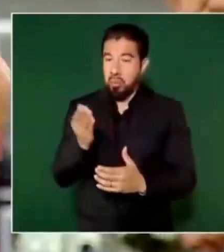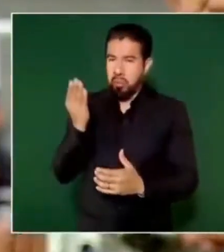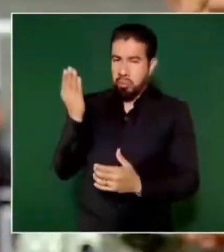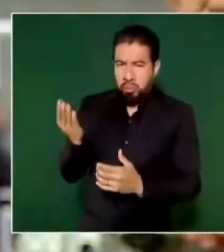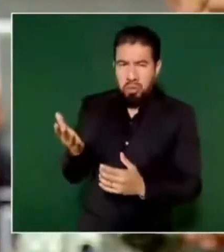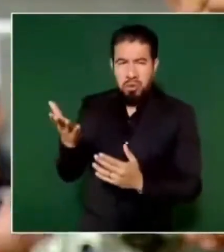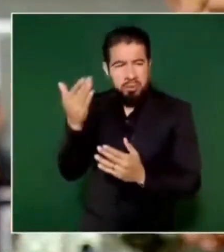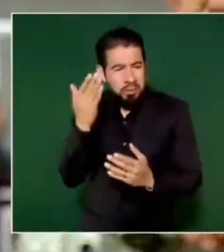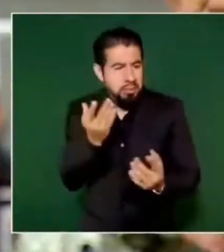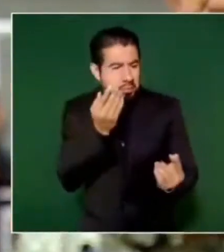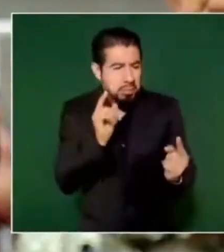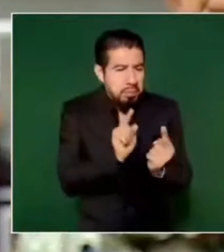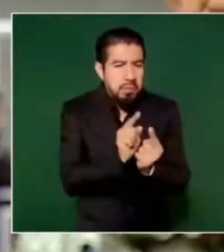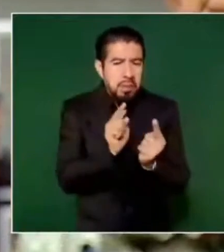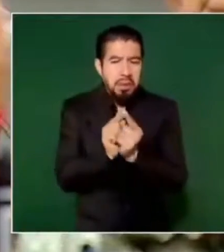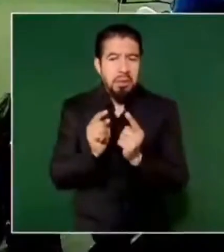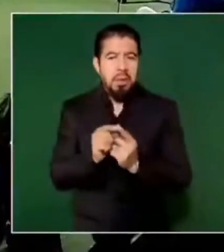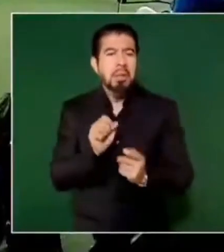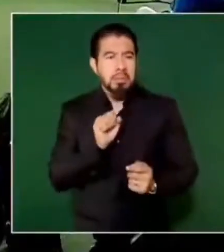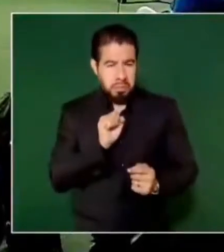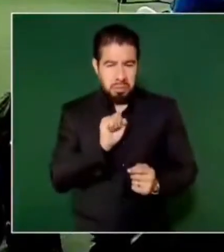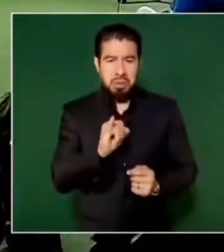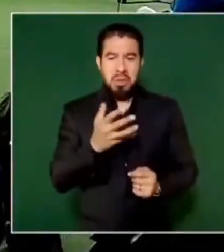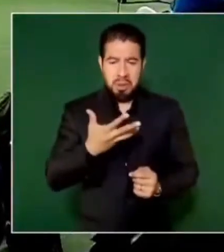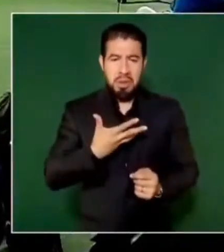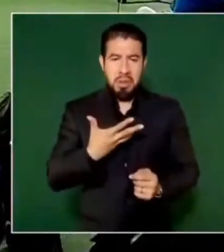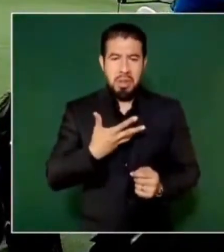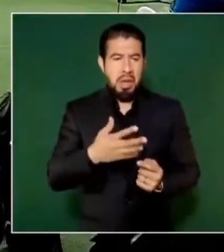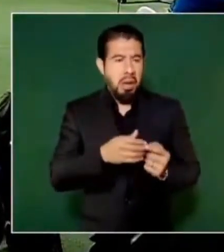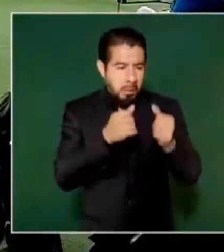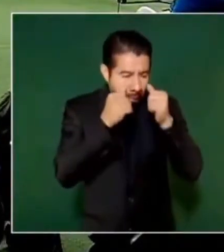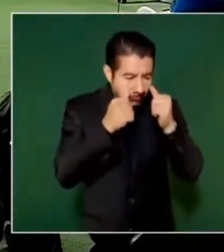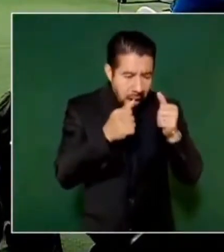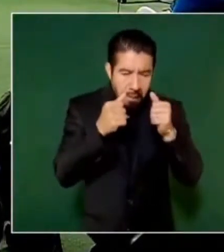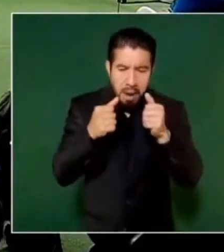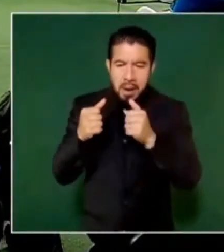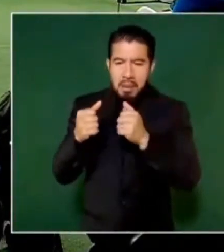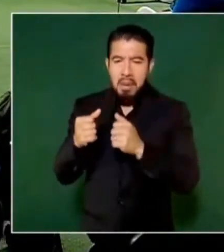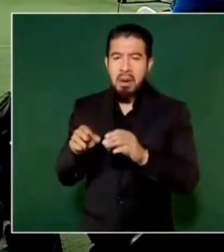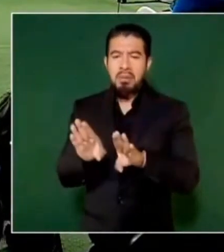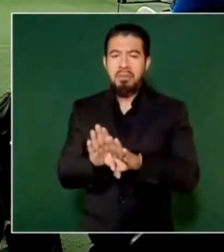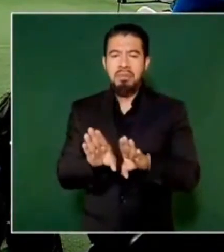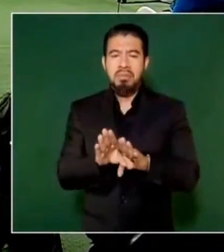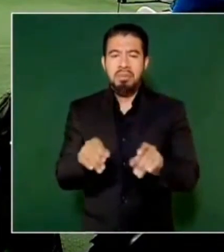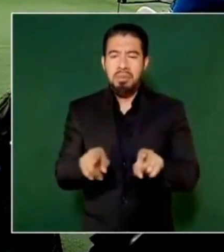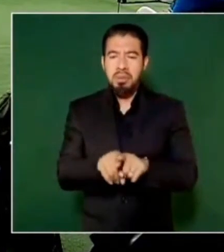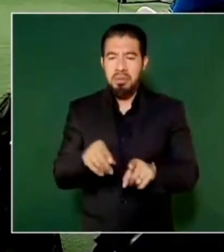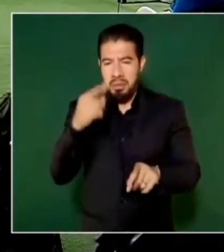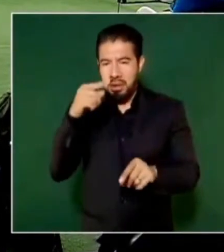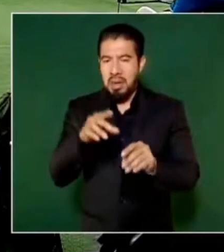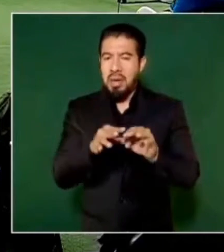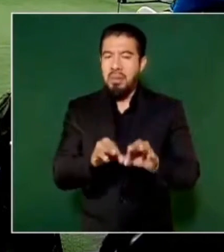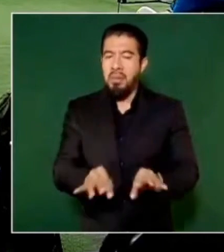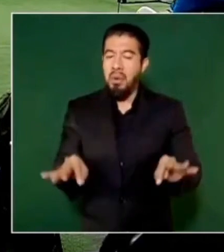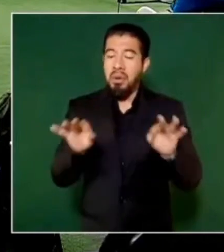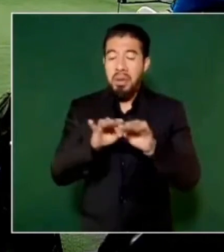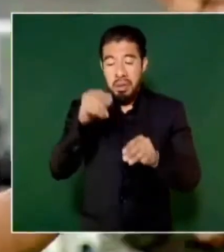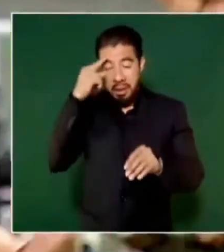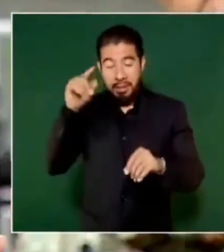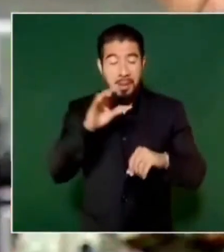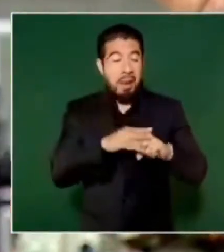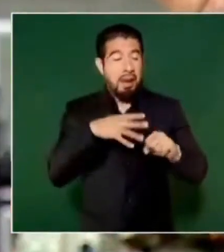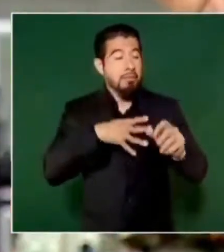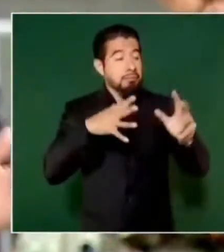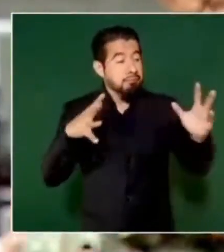¿Cómo clasifica el trabajo, que la verdad pues es una importante obra para impulsar a